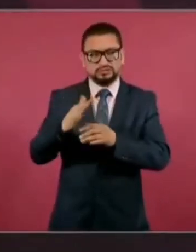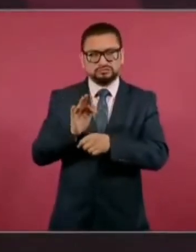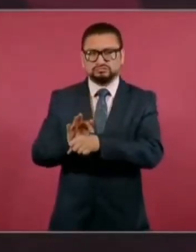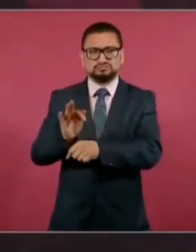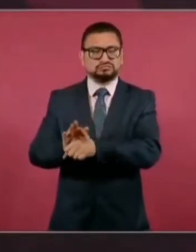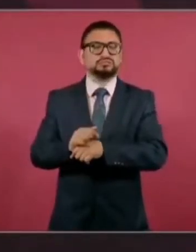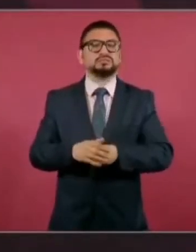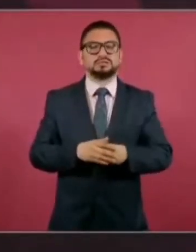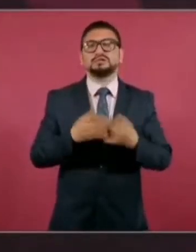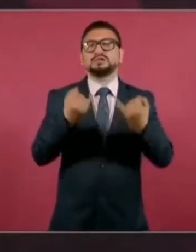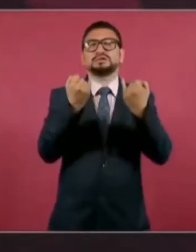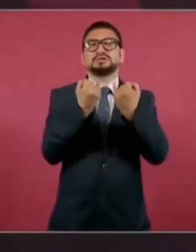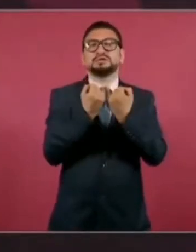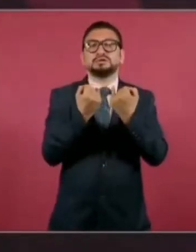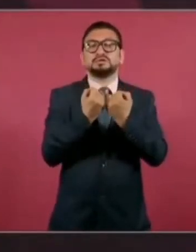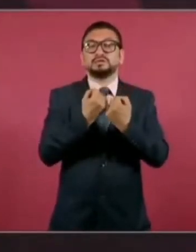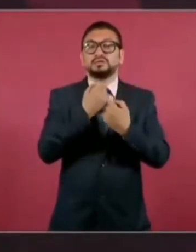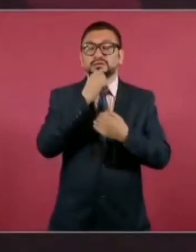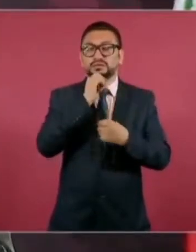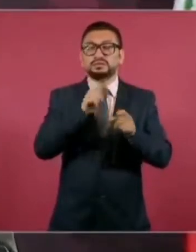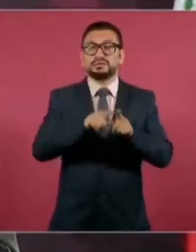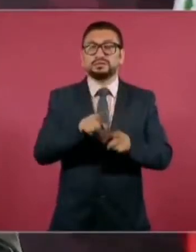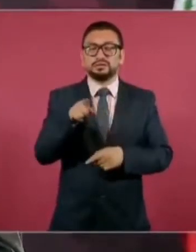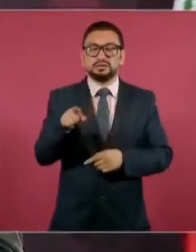además que ha sido